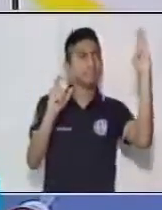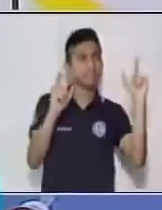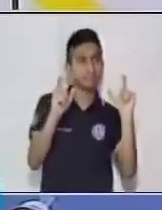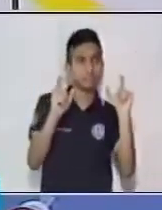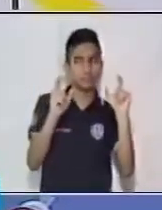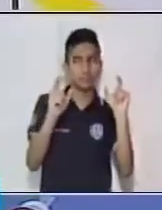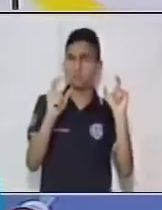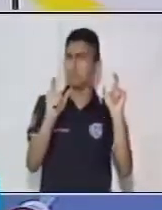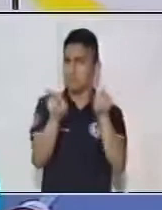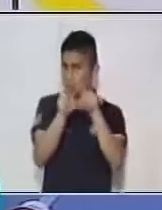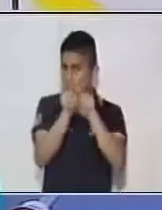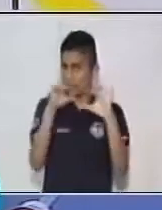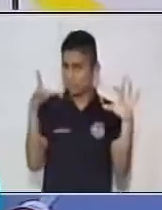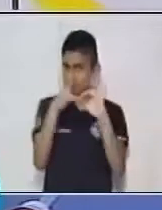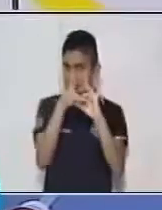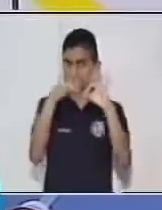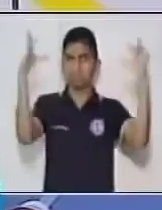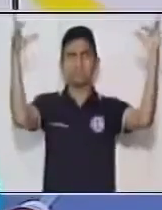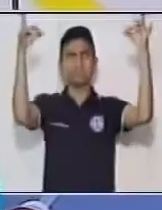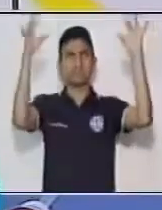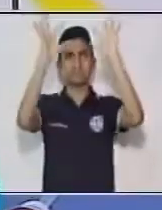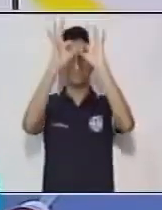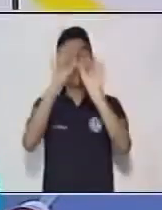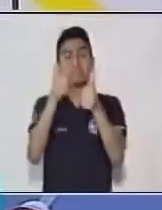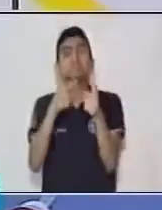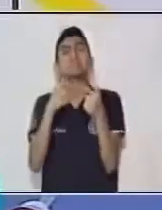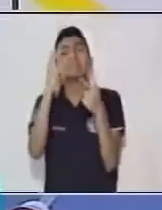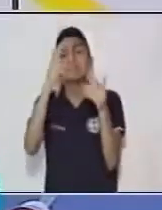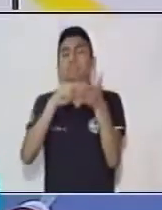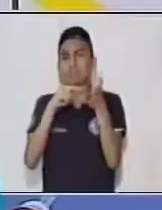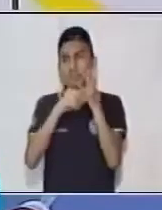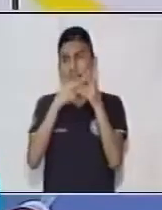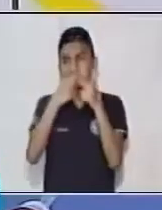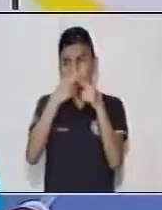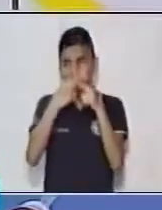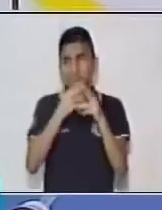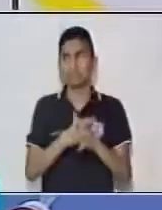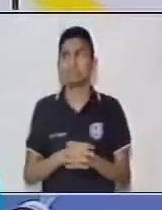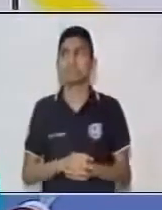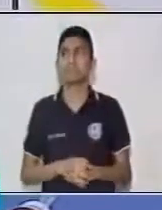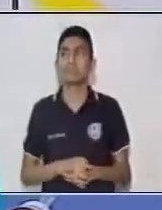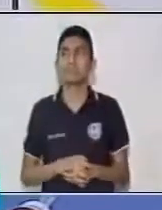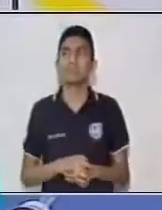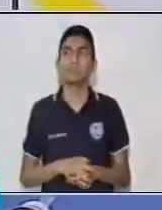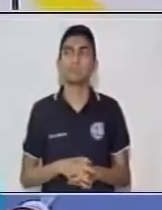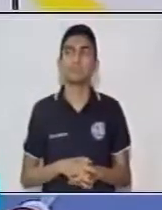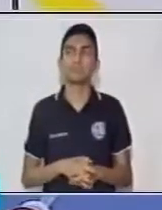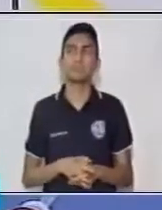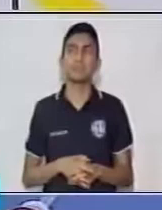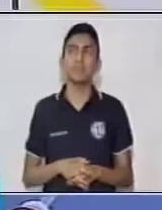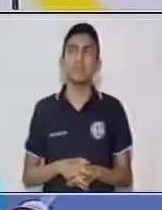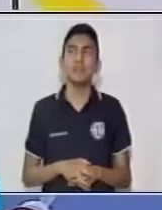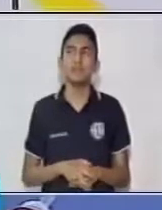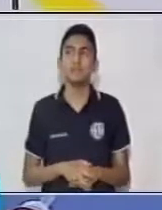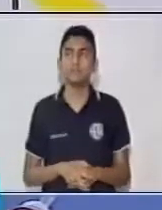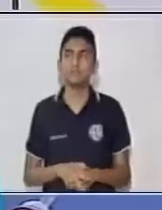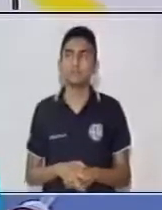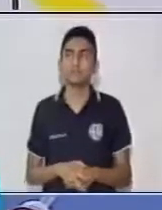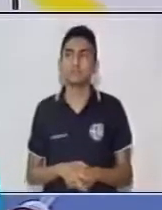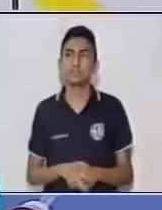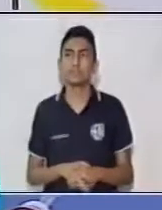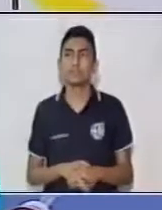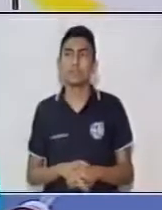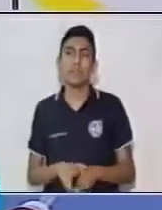cuáles de los polígonos de las figuras geométricas que hemos visto tienen simetría, cuáles